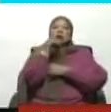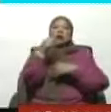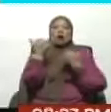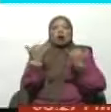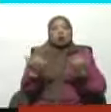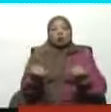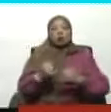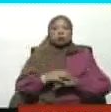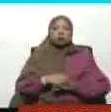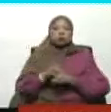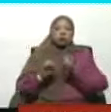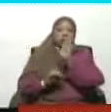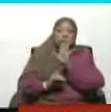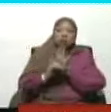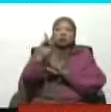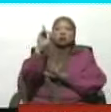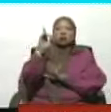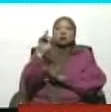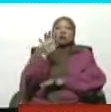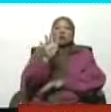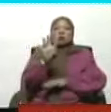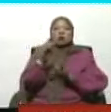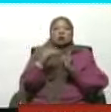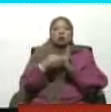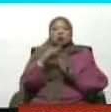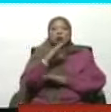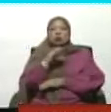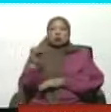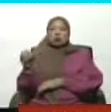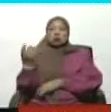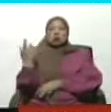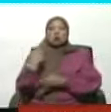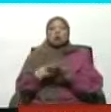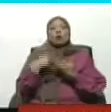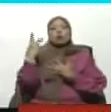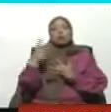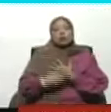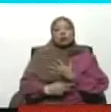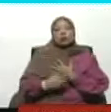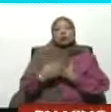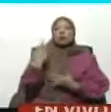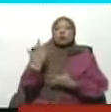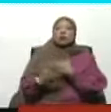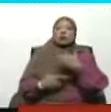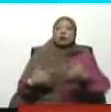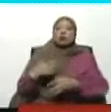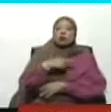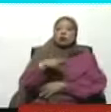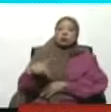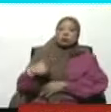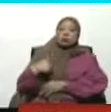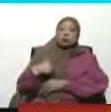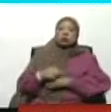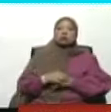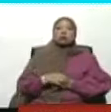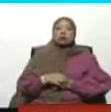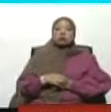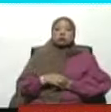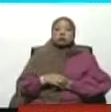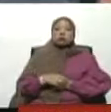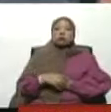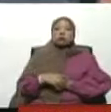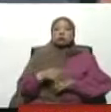vamos en el desarrollo de los 4.500 proyectos. Yo me comprometí, Ángel, Delcy, y tienen que